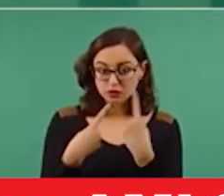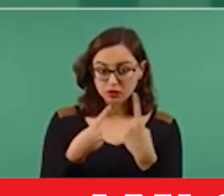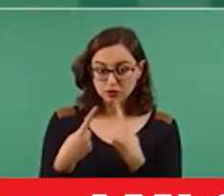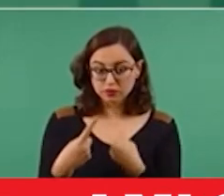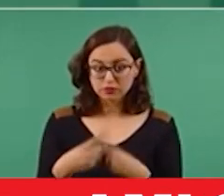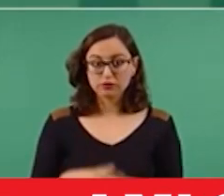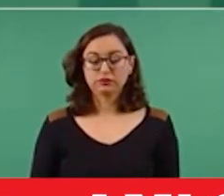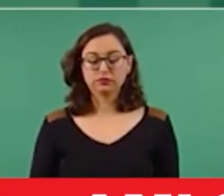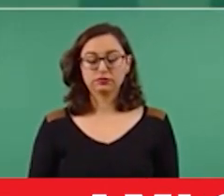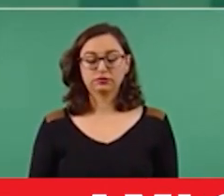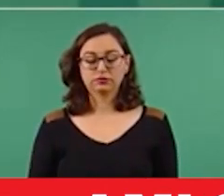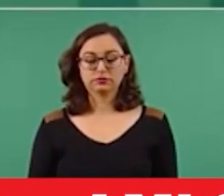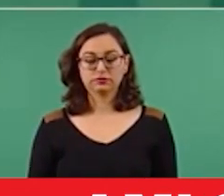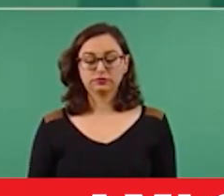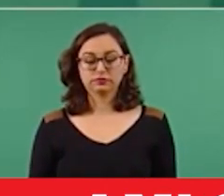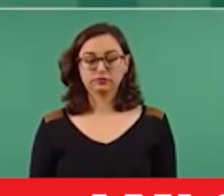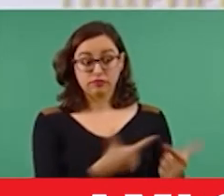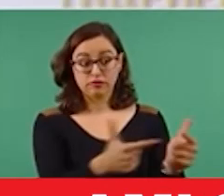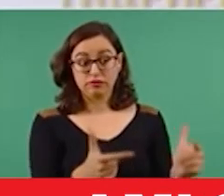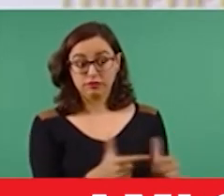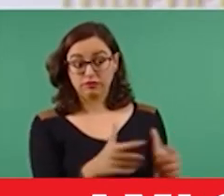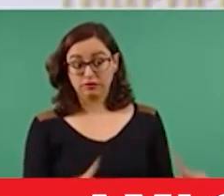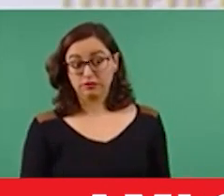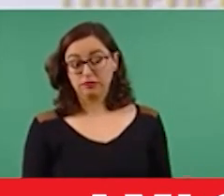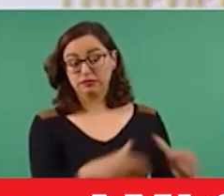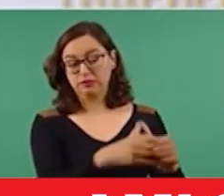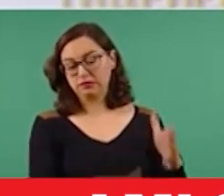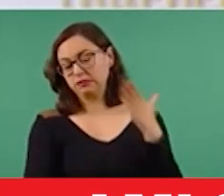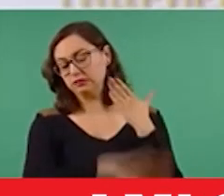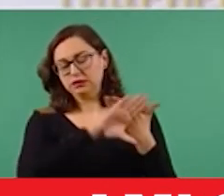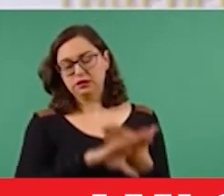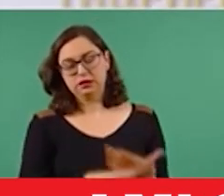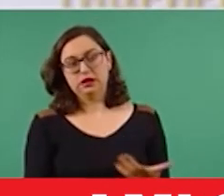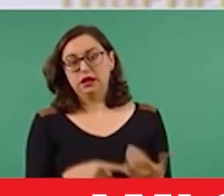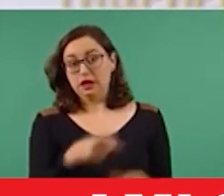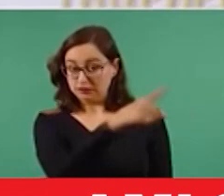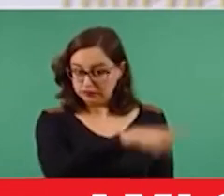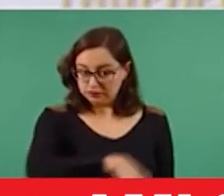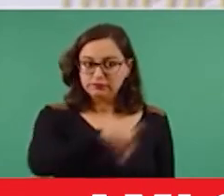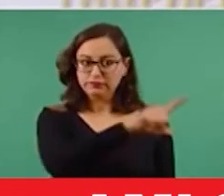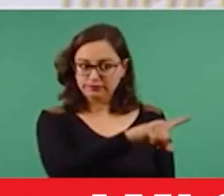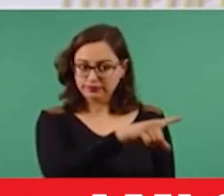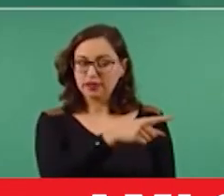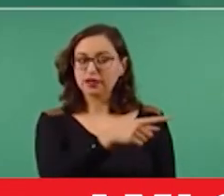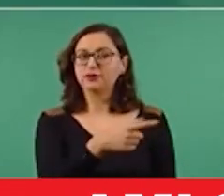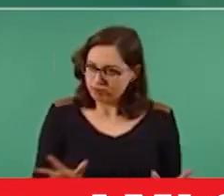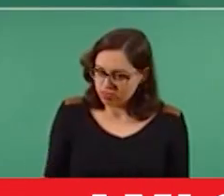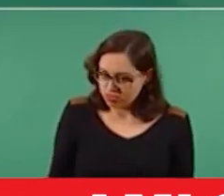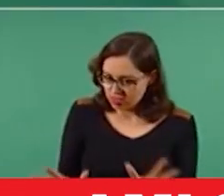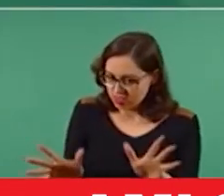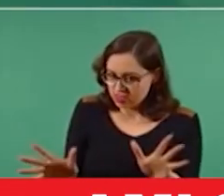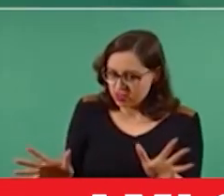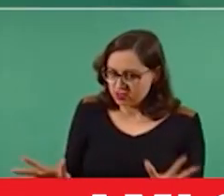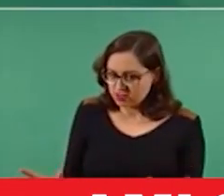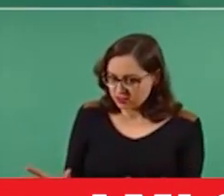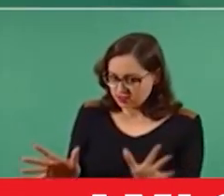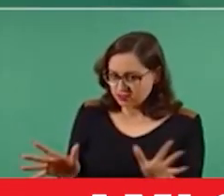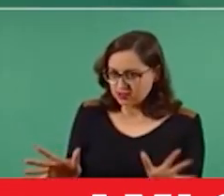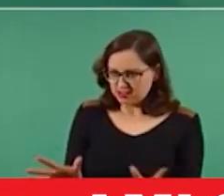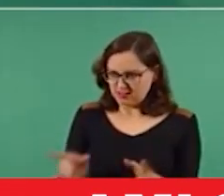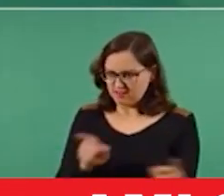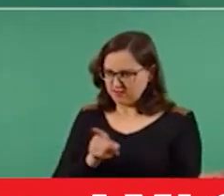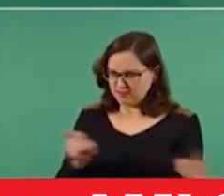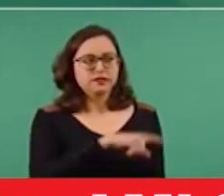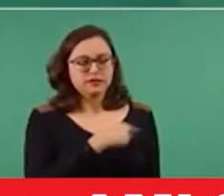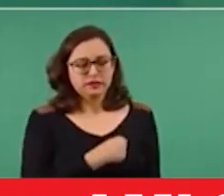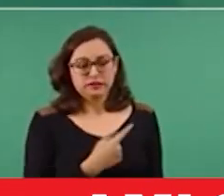Están muy interesados nuestros adversarios, mucho muy interesados en la provocación, en que caigamos en